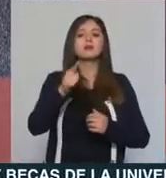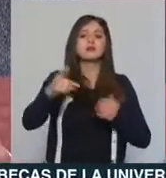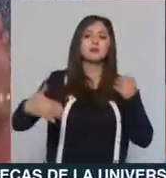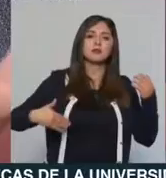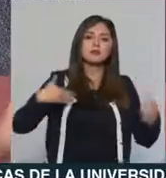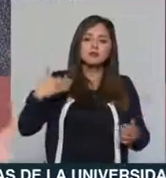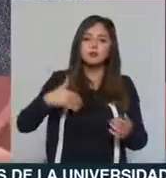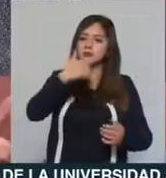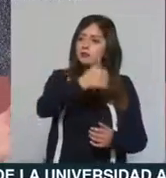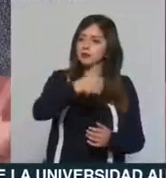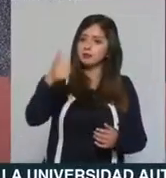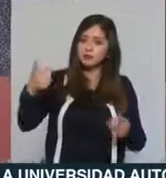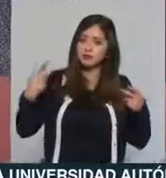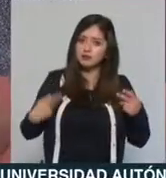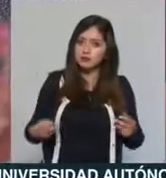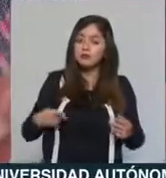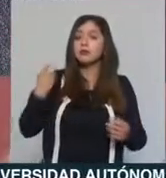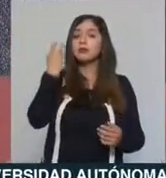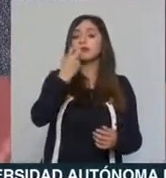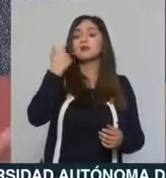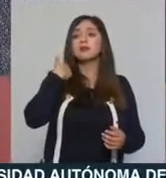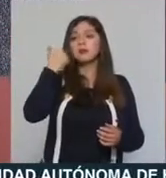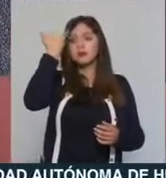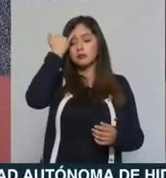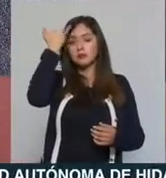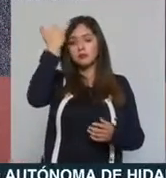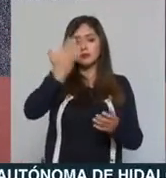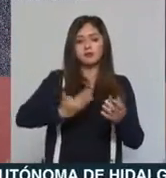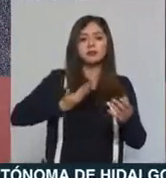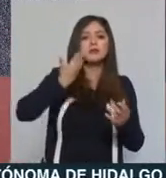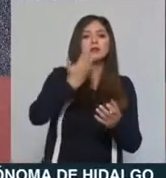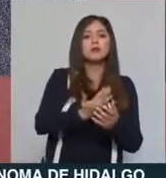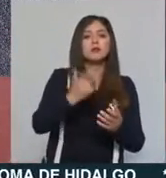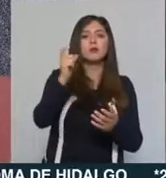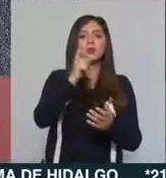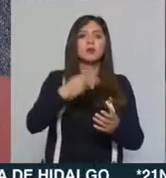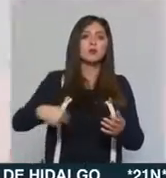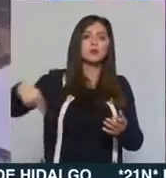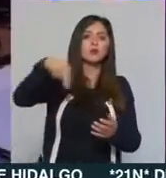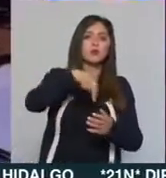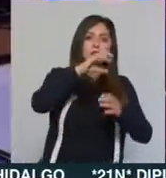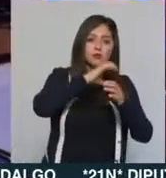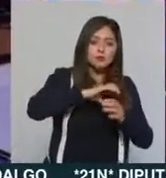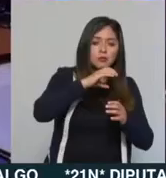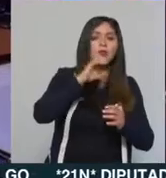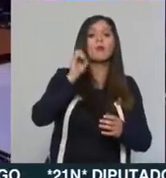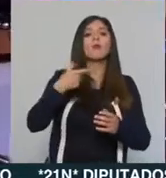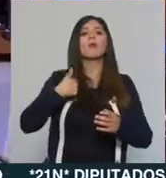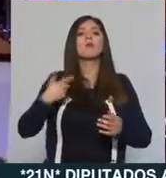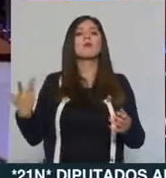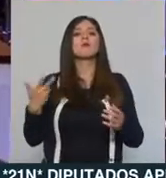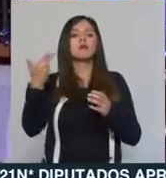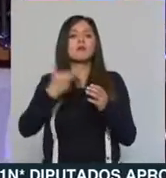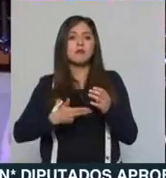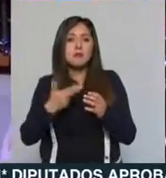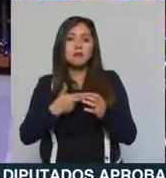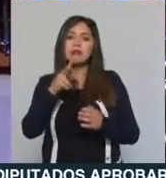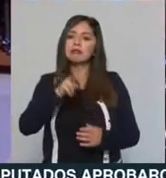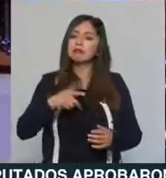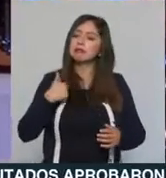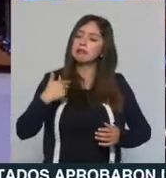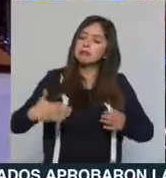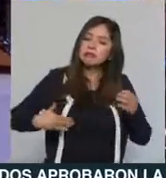nosotros, ¿no? Que es una de las cosas que también propongo desde arriba del escenario o en los talleres. Yo me divierto mucho, juego mucho